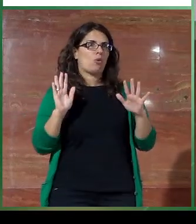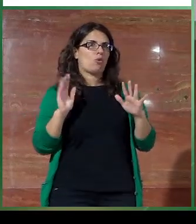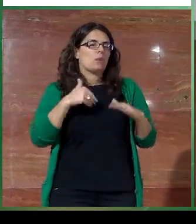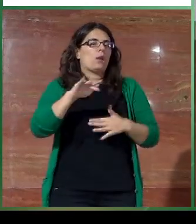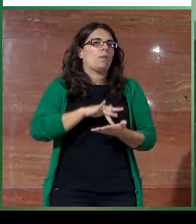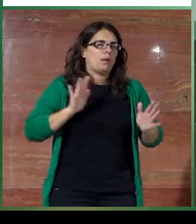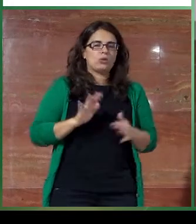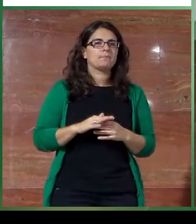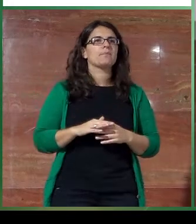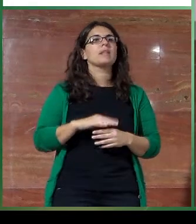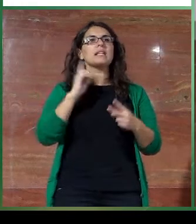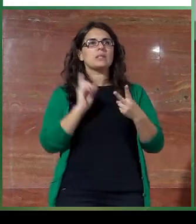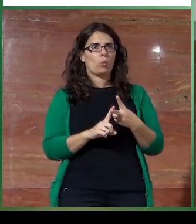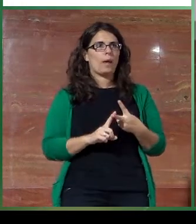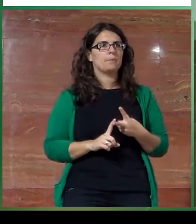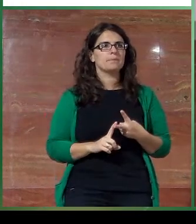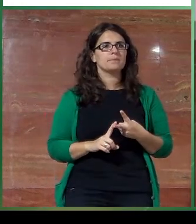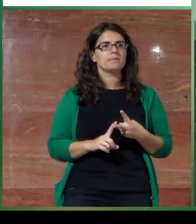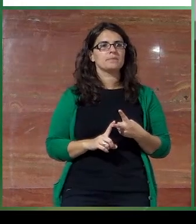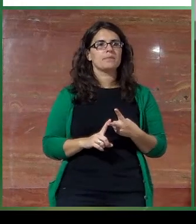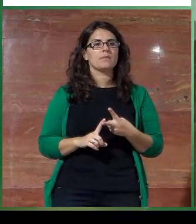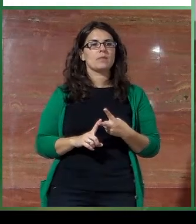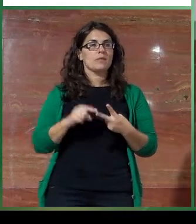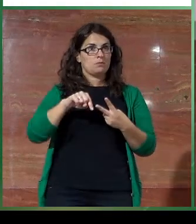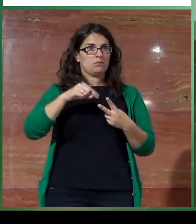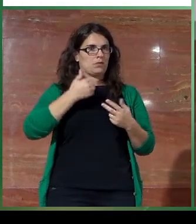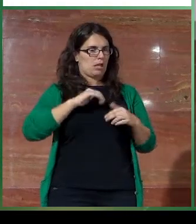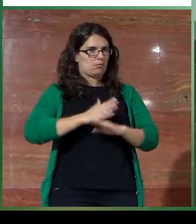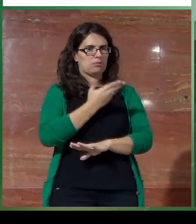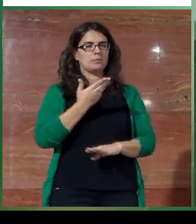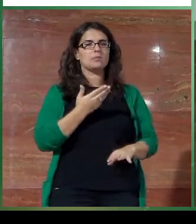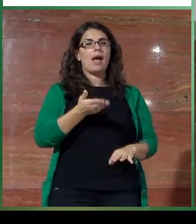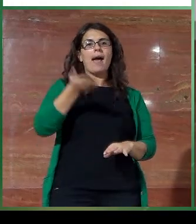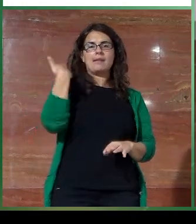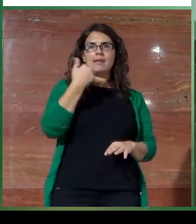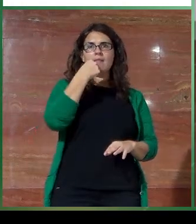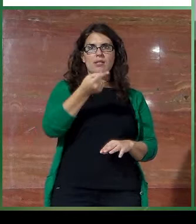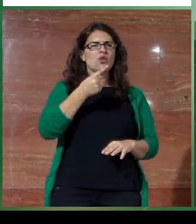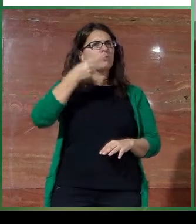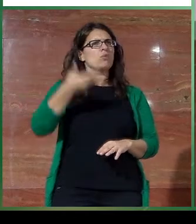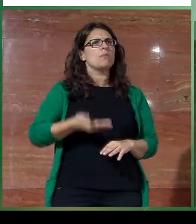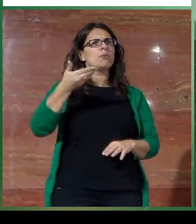La segunda, salvado eso, se dijo ayer, y es importantísimo, la